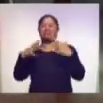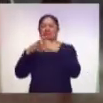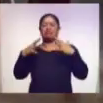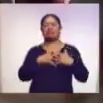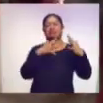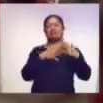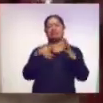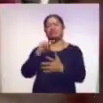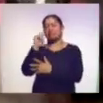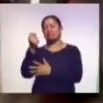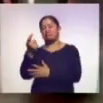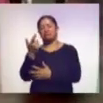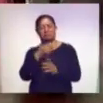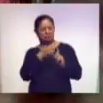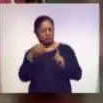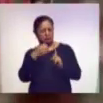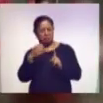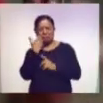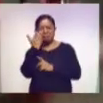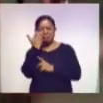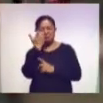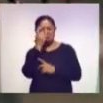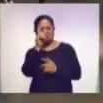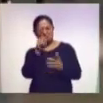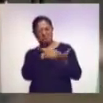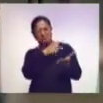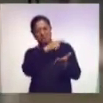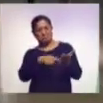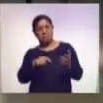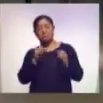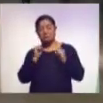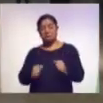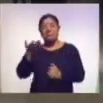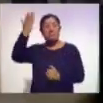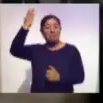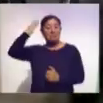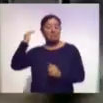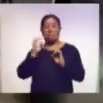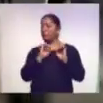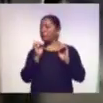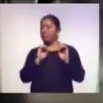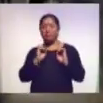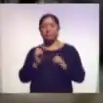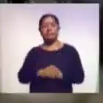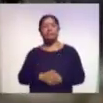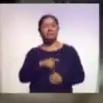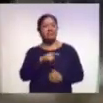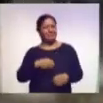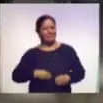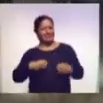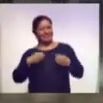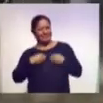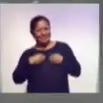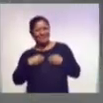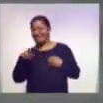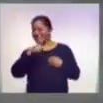con tecnología de punta que buscaba destruir. Aseguró que nunca había ocurrido y definitivamente se vivió algo que nadie